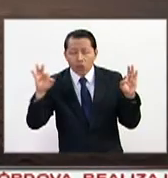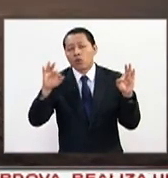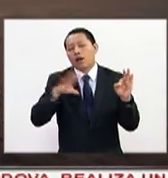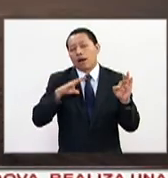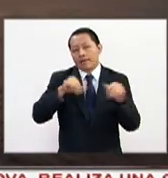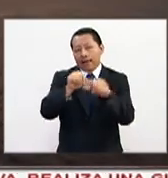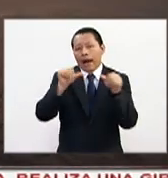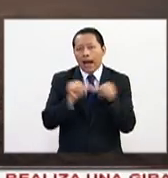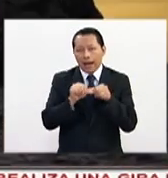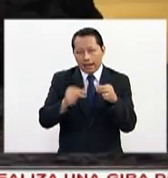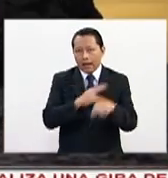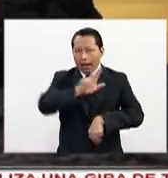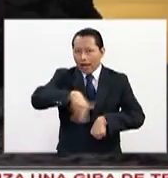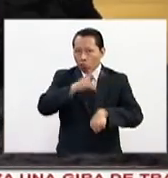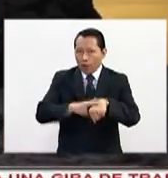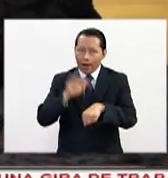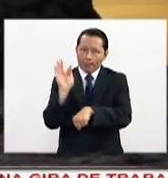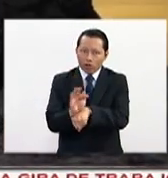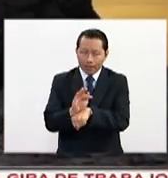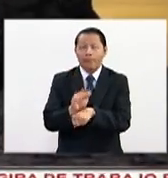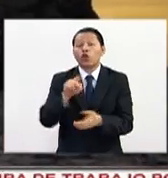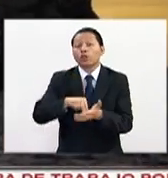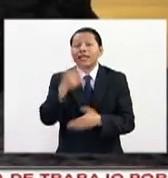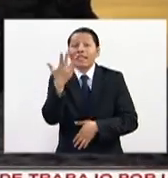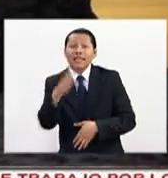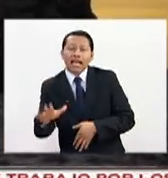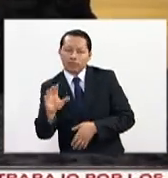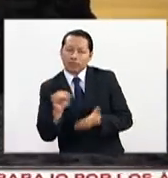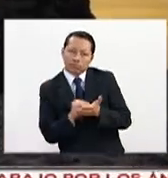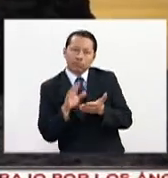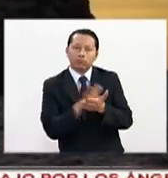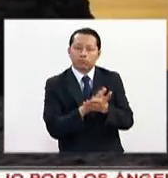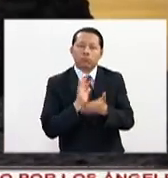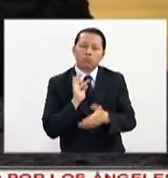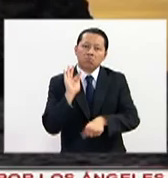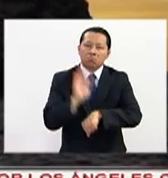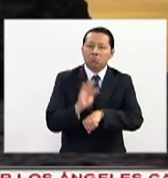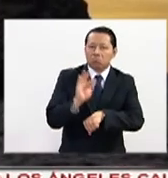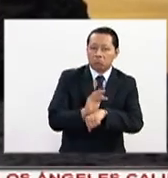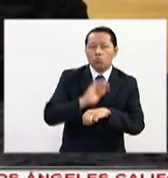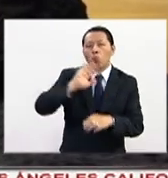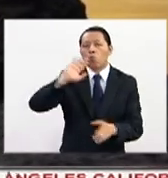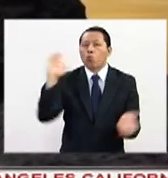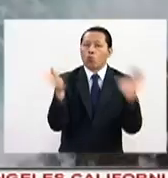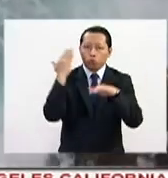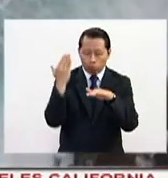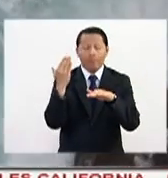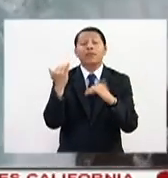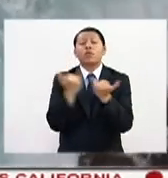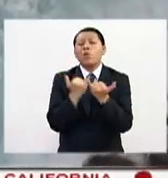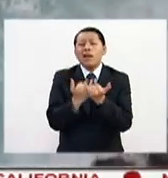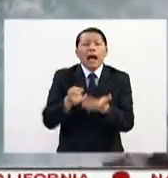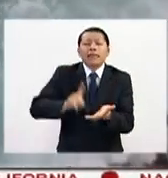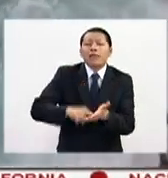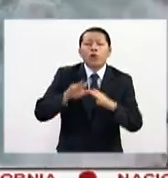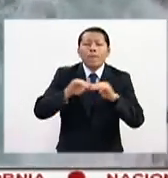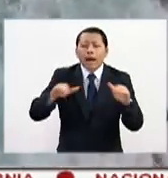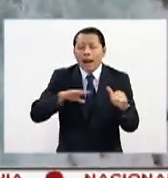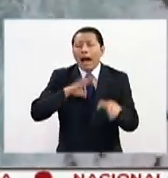y en 2016 inscrita como Patrimonio Mundial Natural. Para darnos una idea de la riqueza marina del